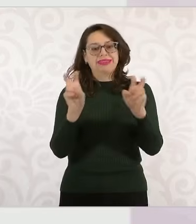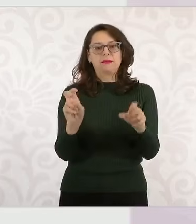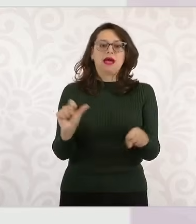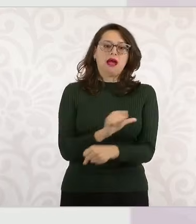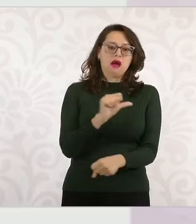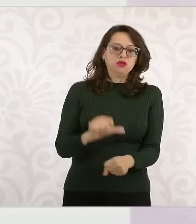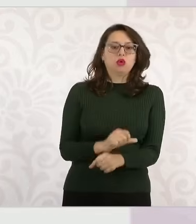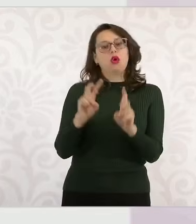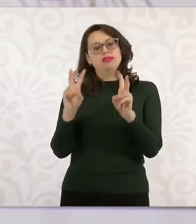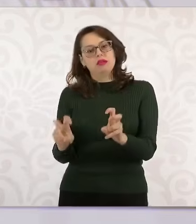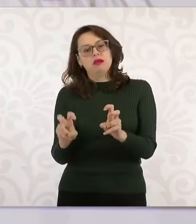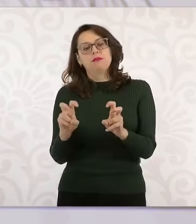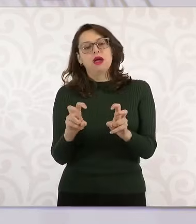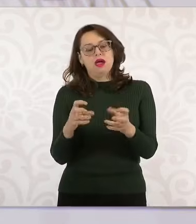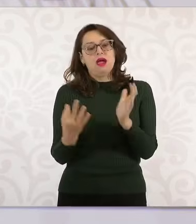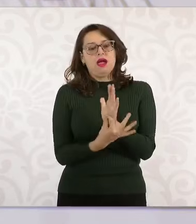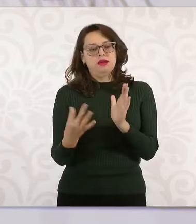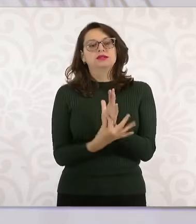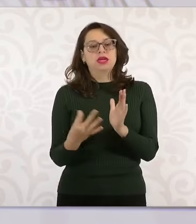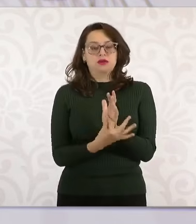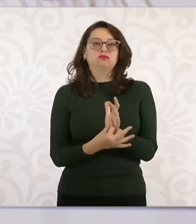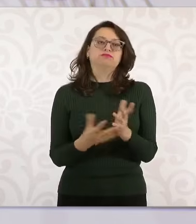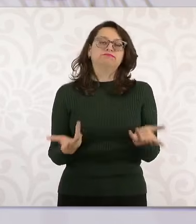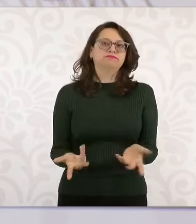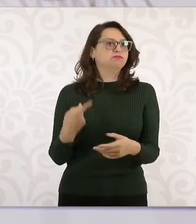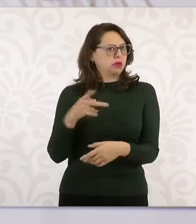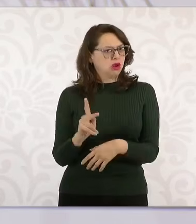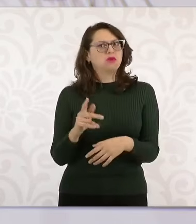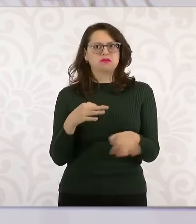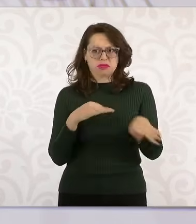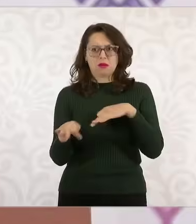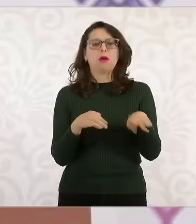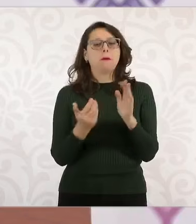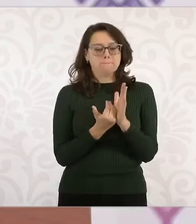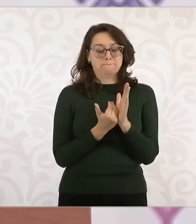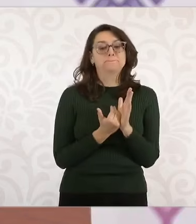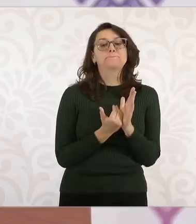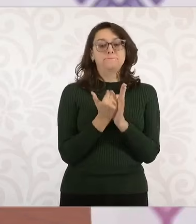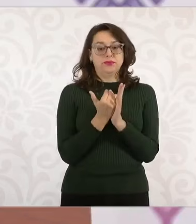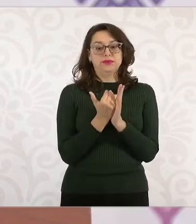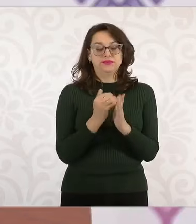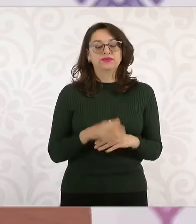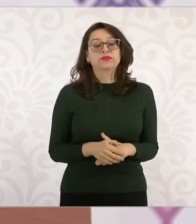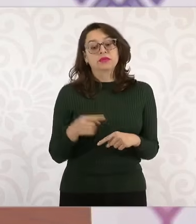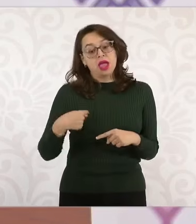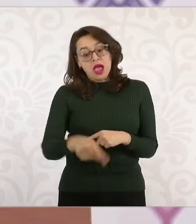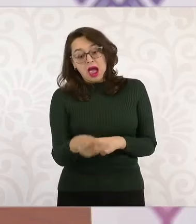automotriz y a la industria del acero y el aluminio, o a las industrias del acero y el aluminio. Y este